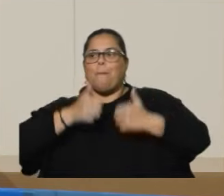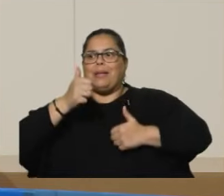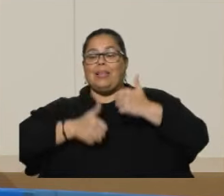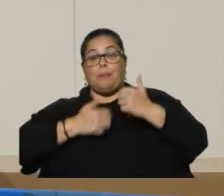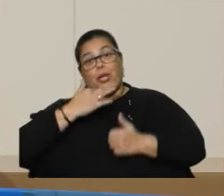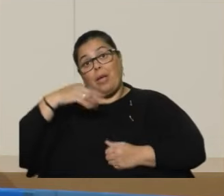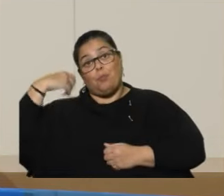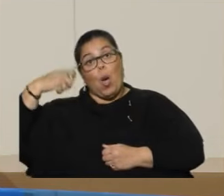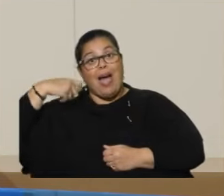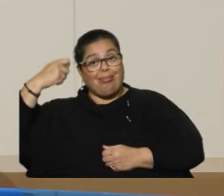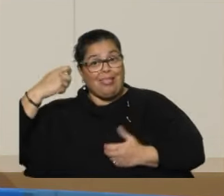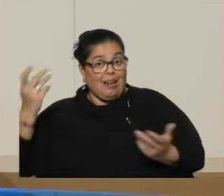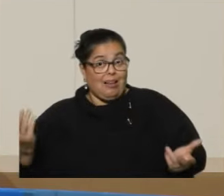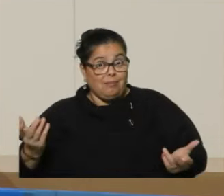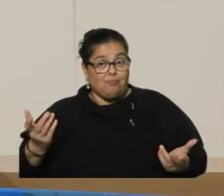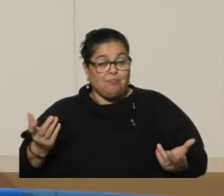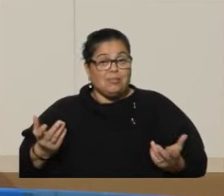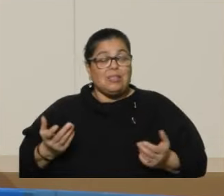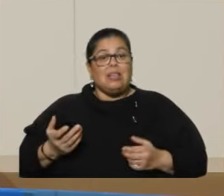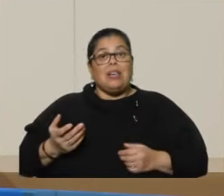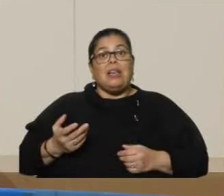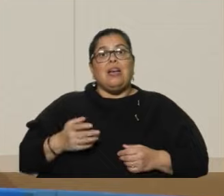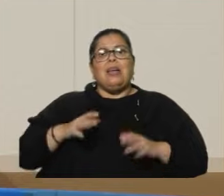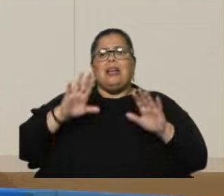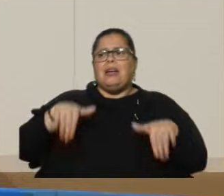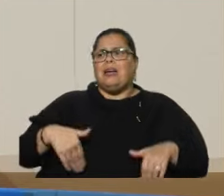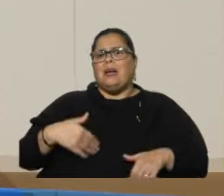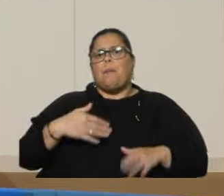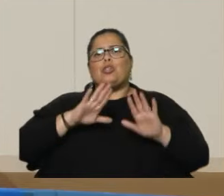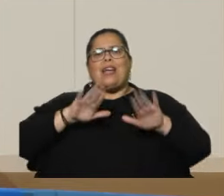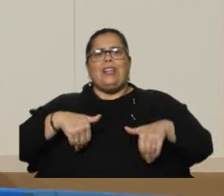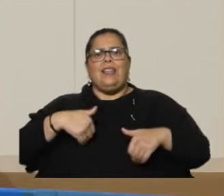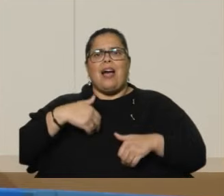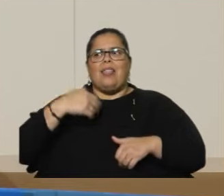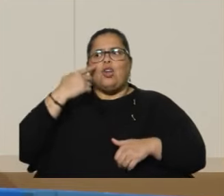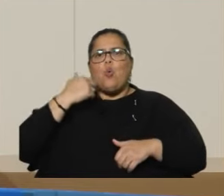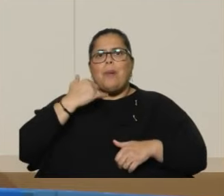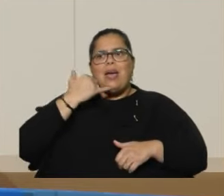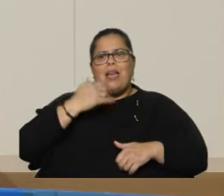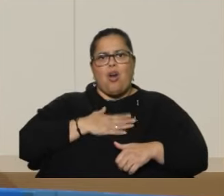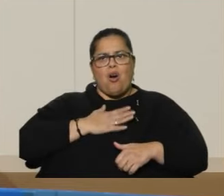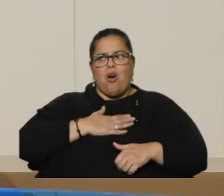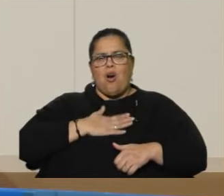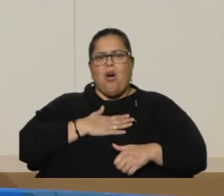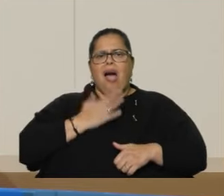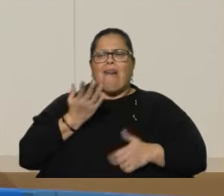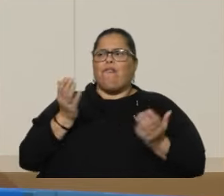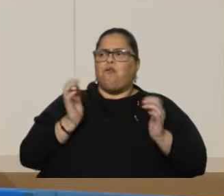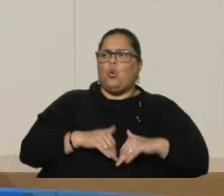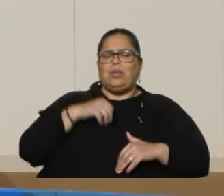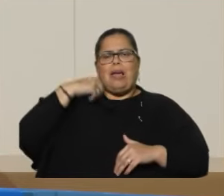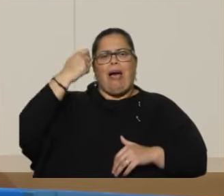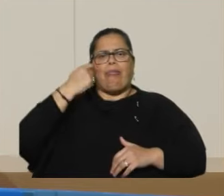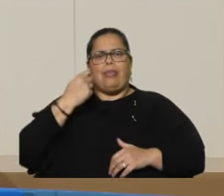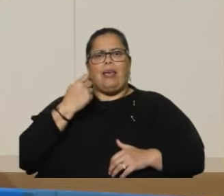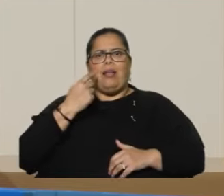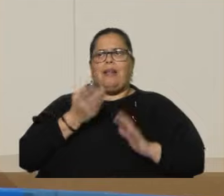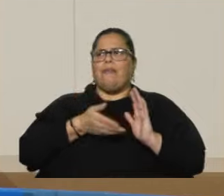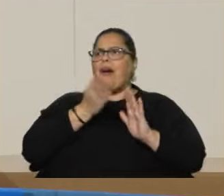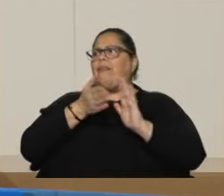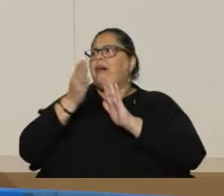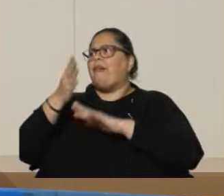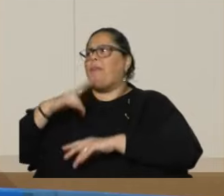caso más claro. Nos decían que con la portabilidad numérica se fundía Antel, se quedaba sin clientes, todos iban para las otras dos compañías. La realidad es que